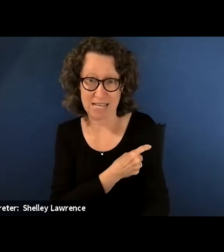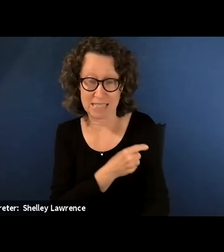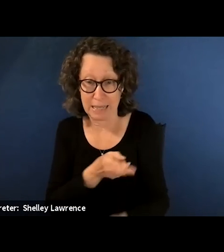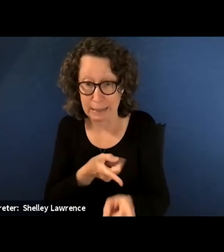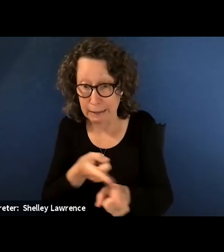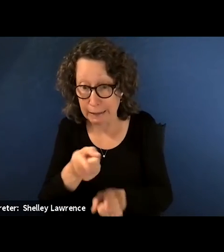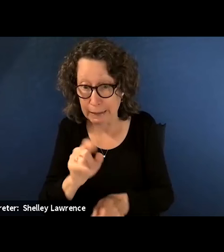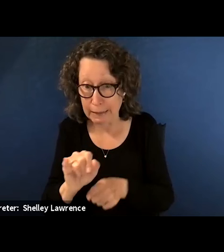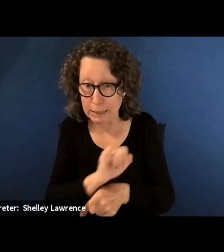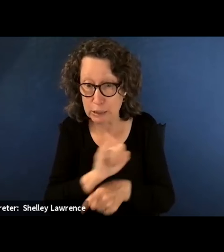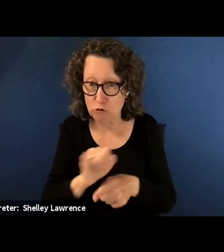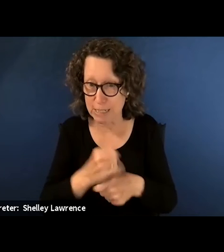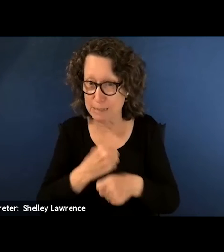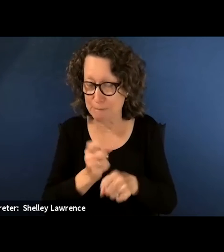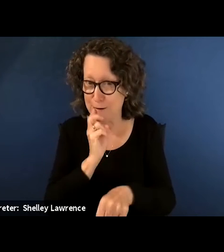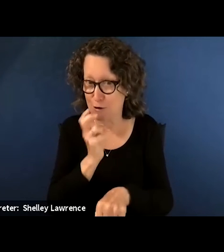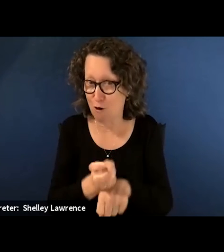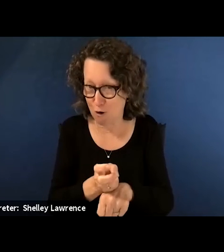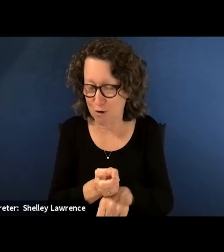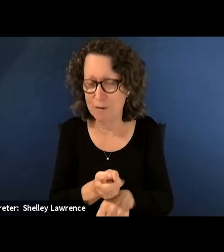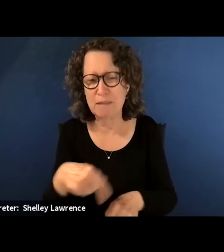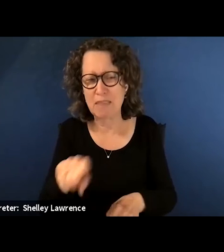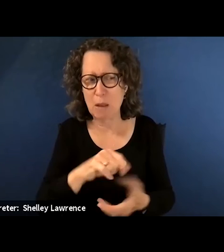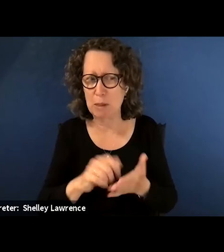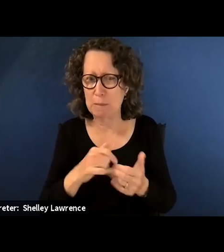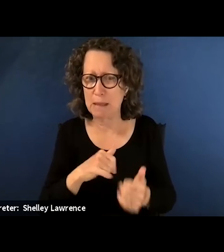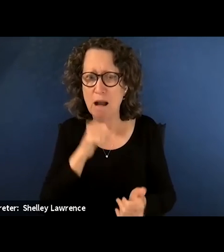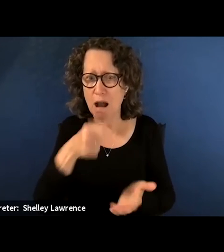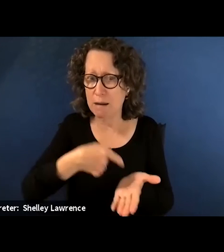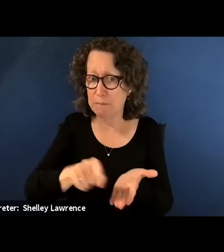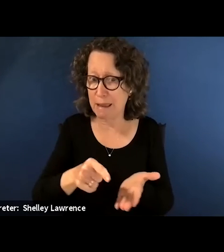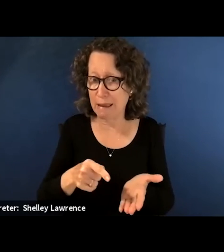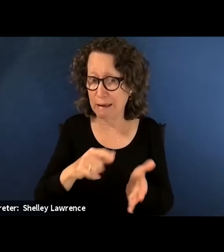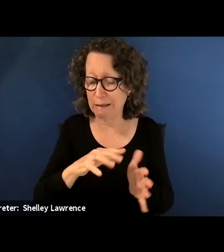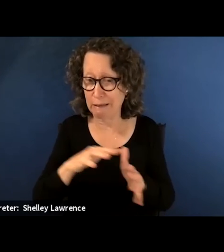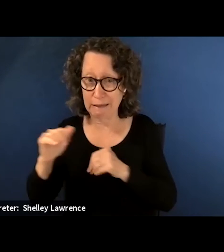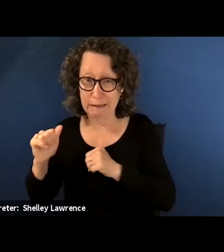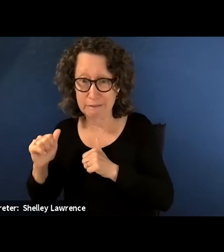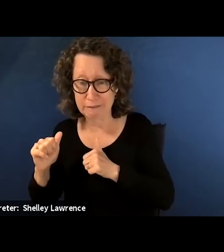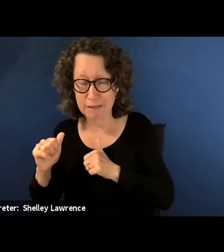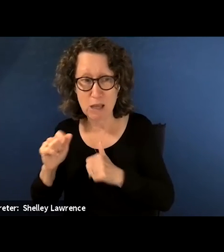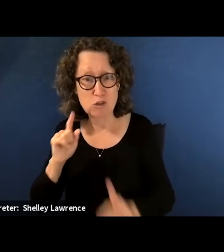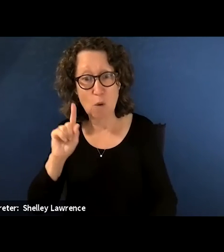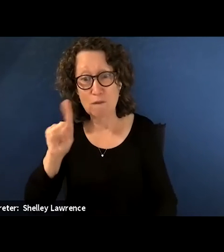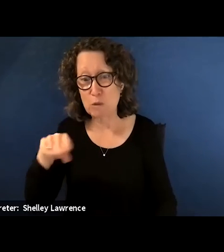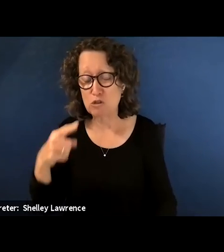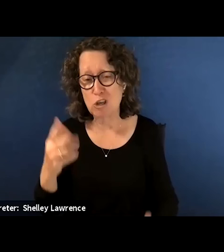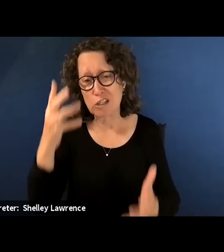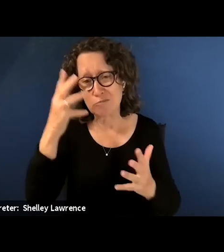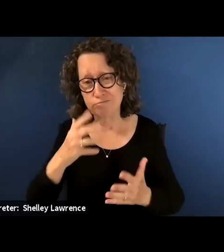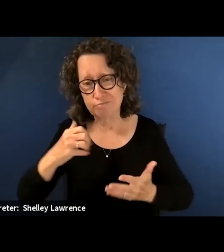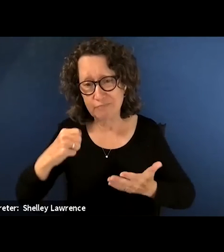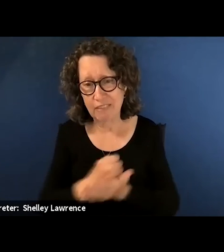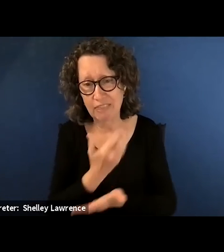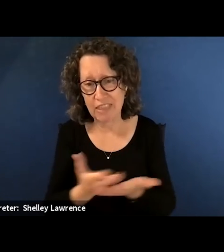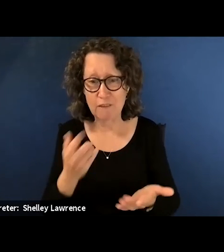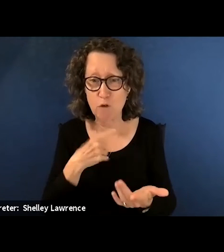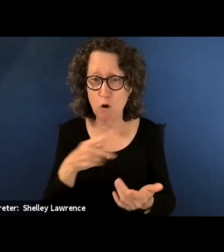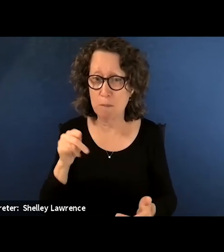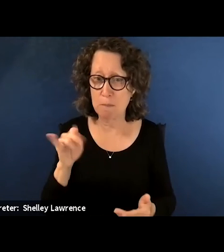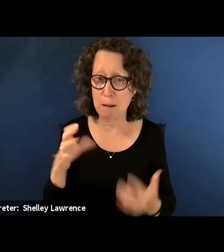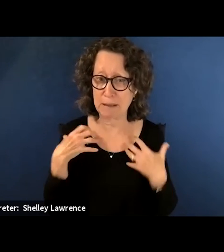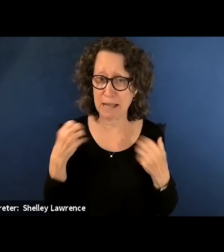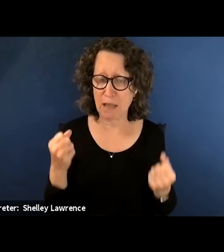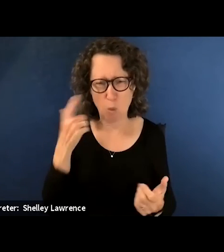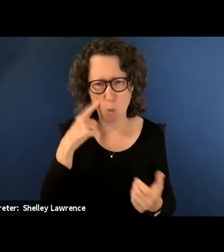y es muy difícil obtenerlas porque estas compañías de vacunas se han encargado de hacer esto. Entonces, si esto es algo que tienen que